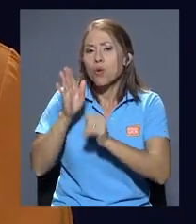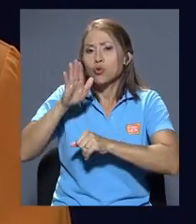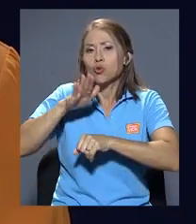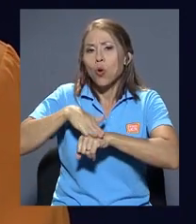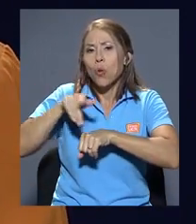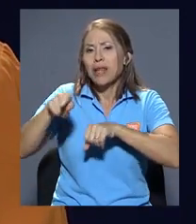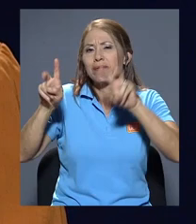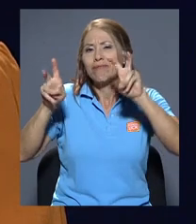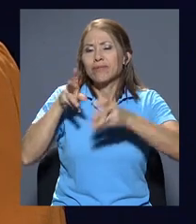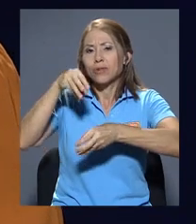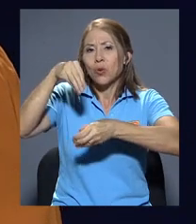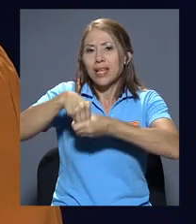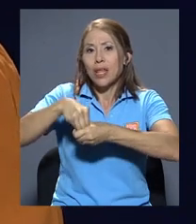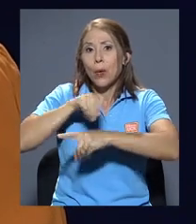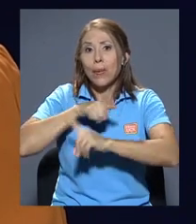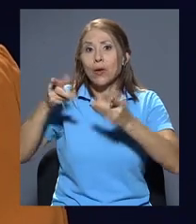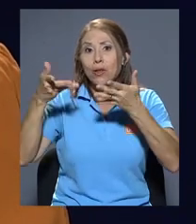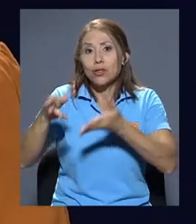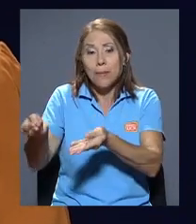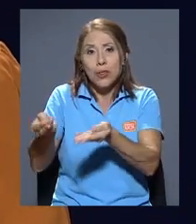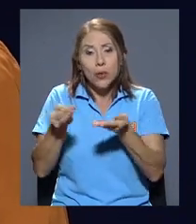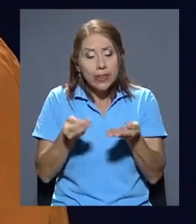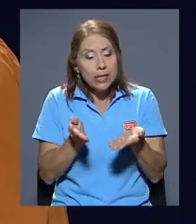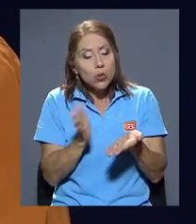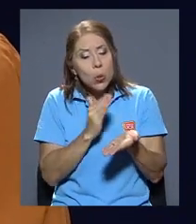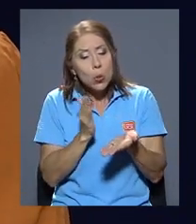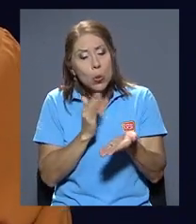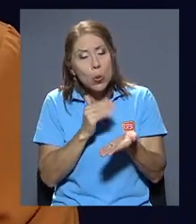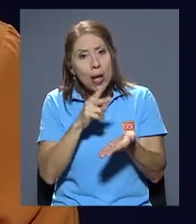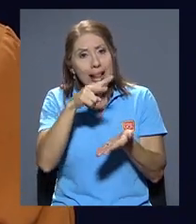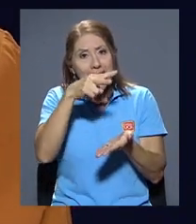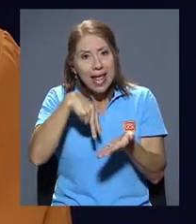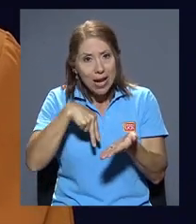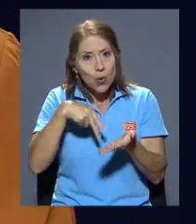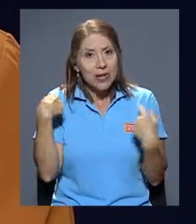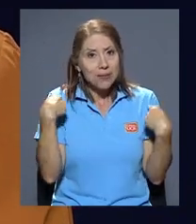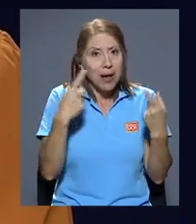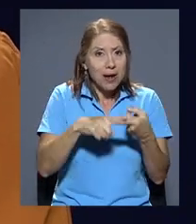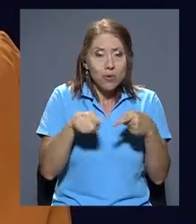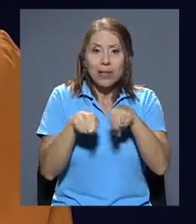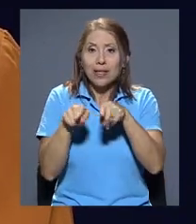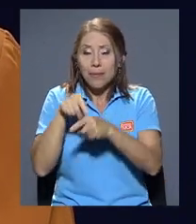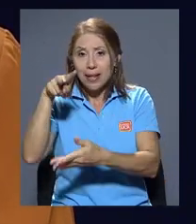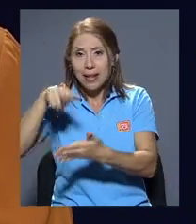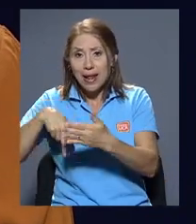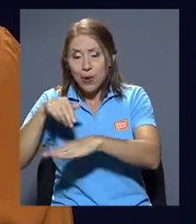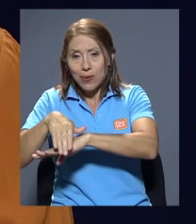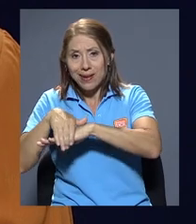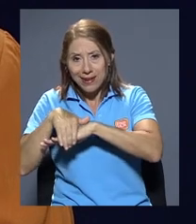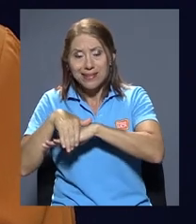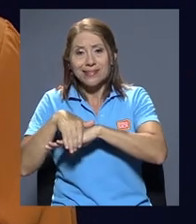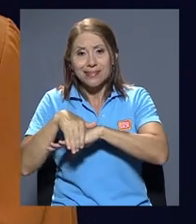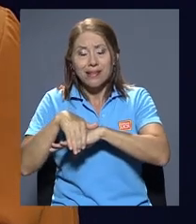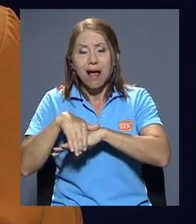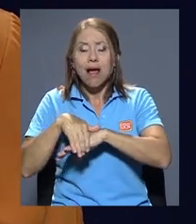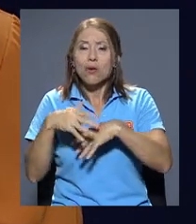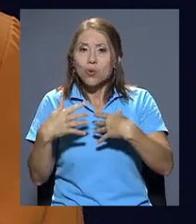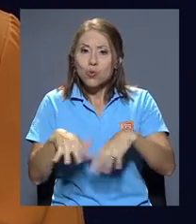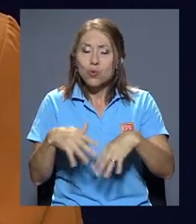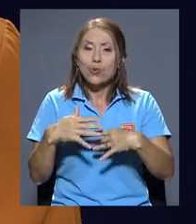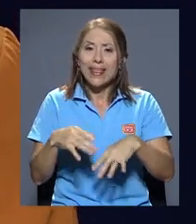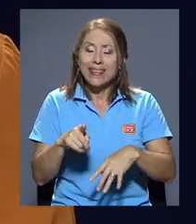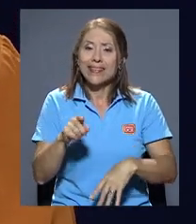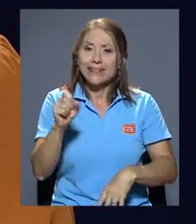de la misma, sin embargo, al enviarme el texto y poderlo leer, tanto la versión en español como la versión en inglés, en